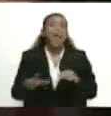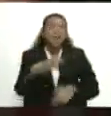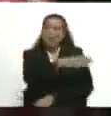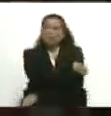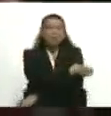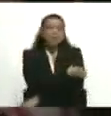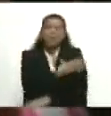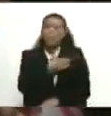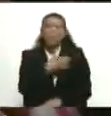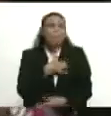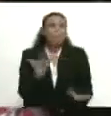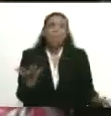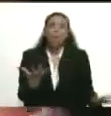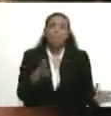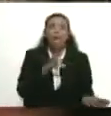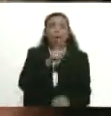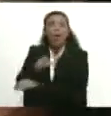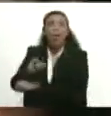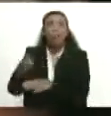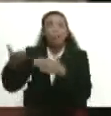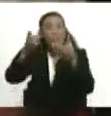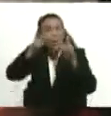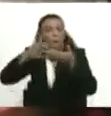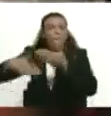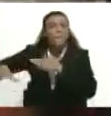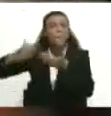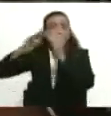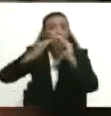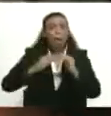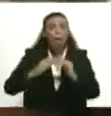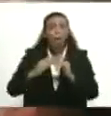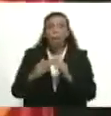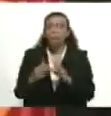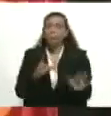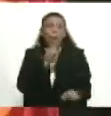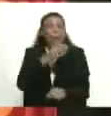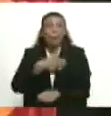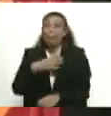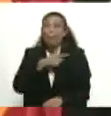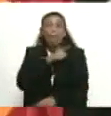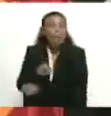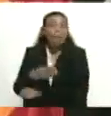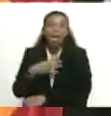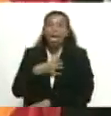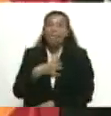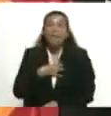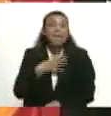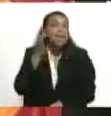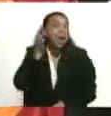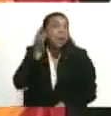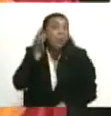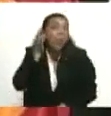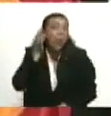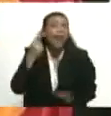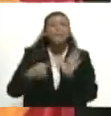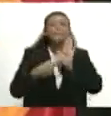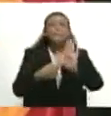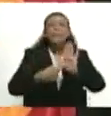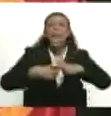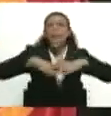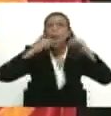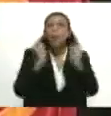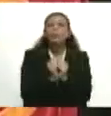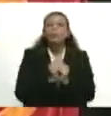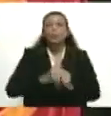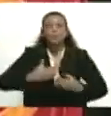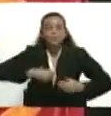puede contra eso. No va a poder contra eso jamás. La mujer es sinónimo de lucha,